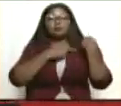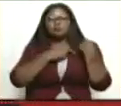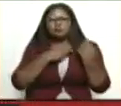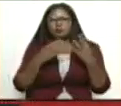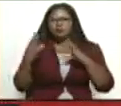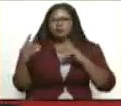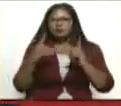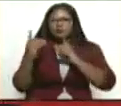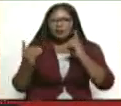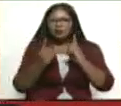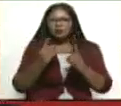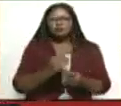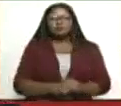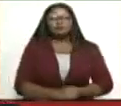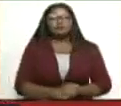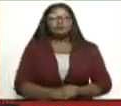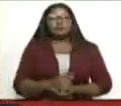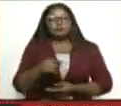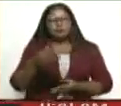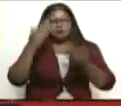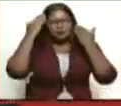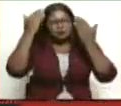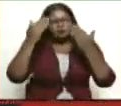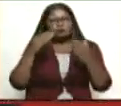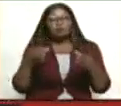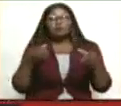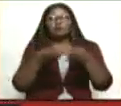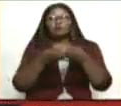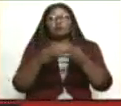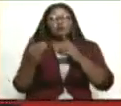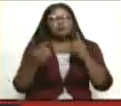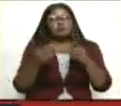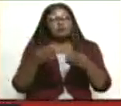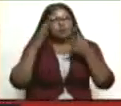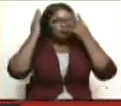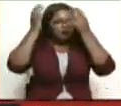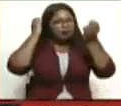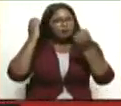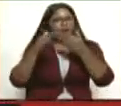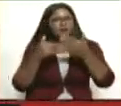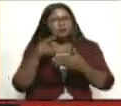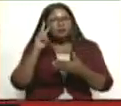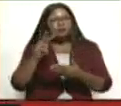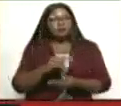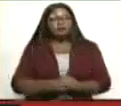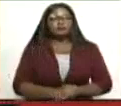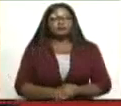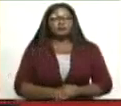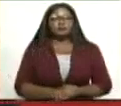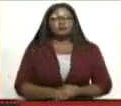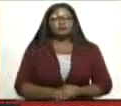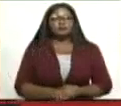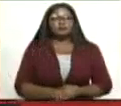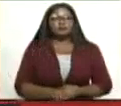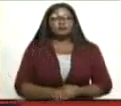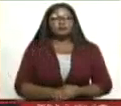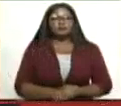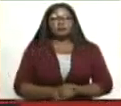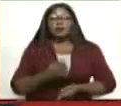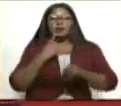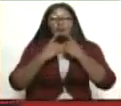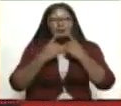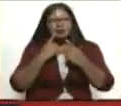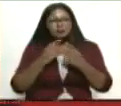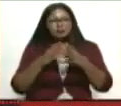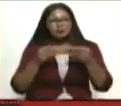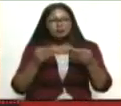un saludo a Cuerpo Diplomático, a los distinguidos embajadores que nos acompañan, a la prensa y